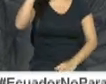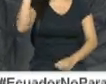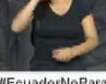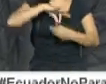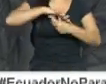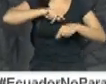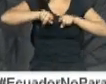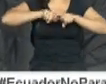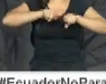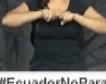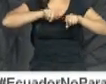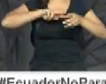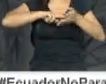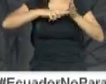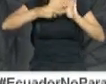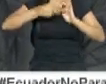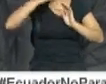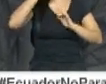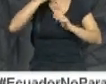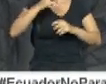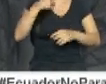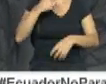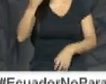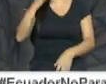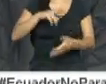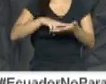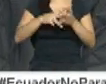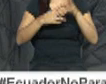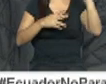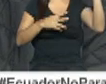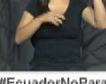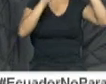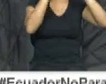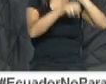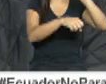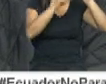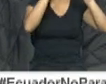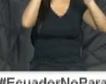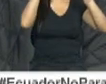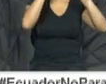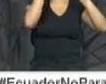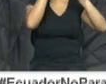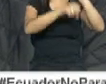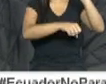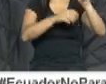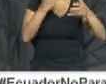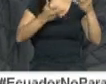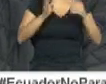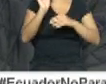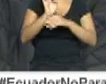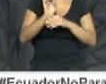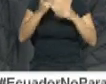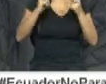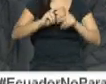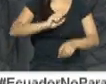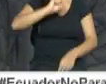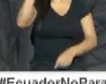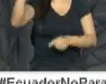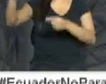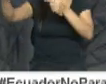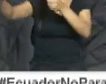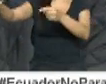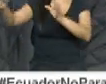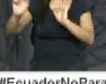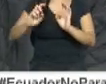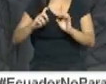algo que no se ponen a ver, ¿no? Entonces, en todo caso, me parece que eso demuestra, es dotativo en el sentido que demuestran que básicamente lo que busca es captar el